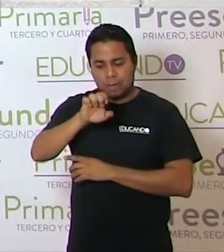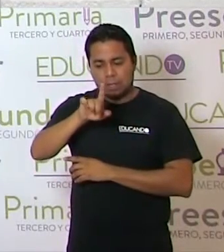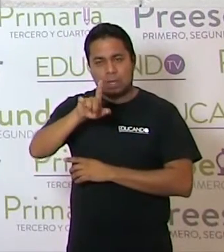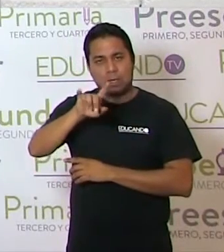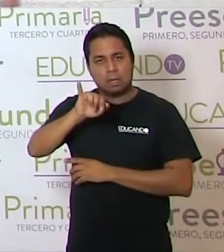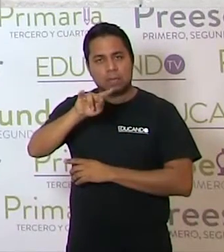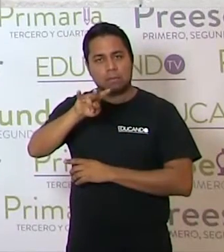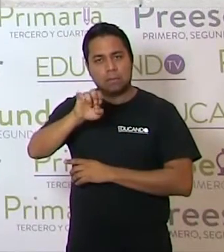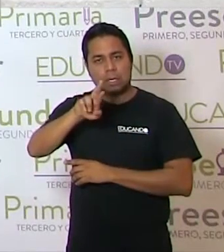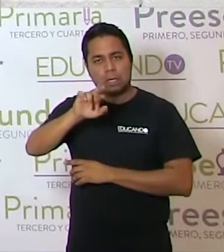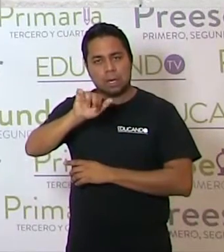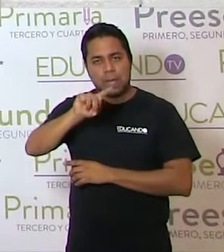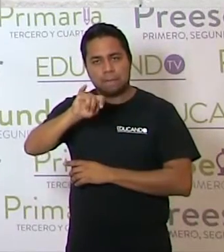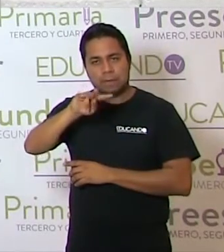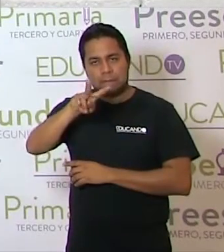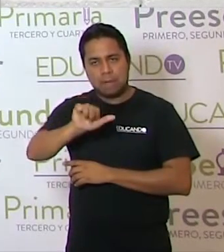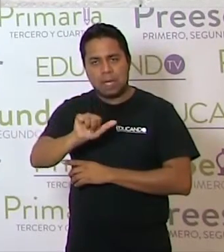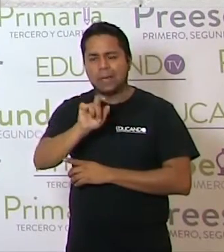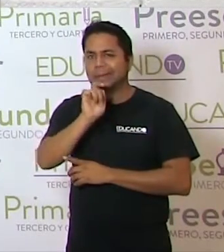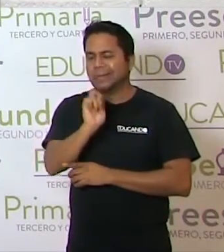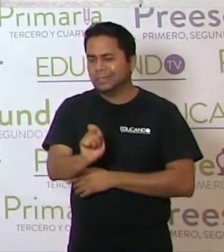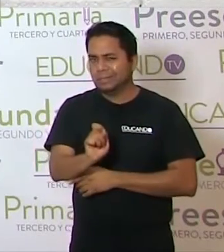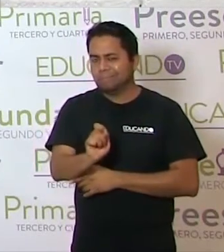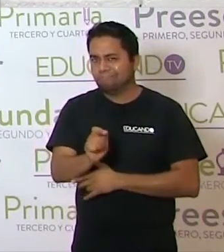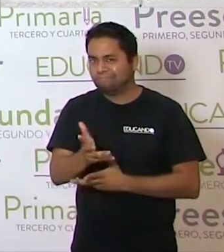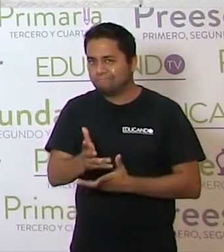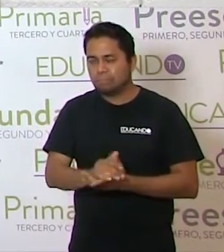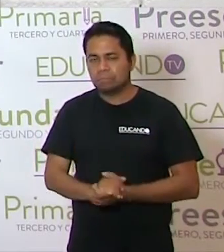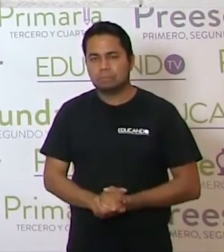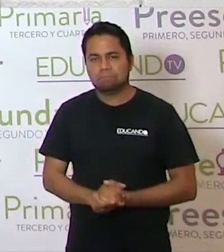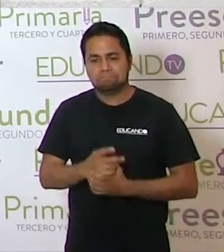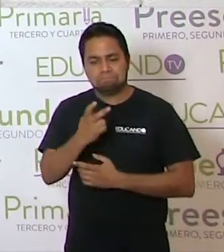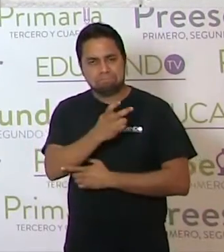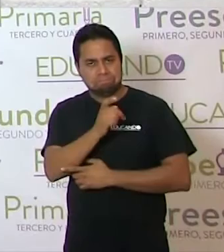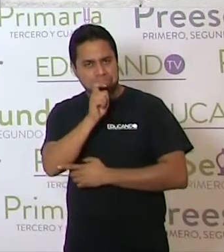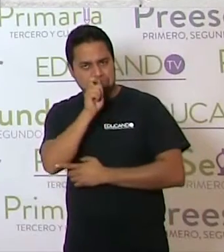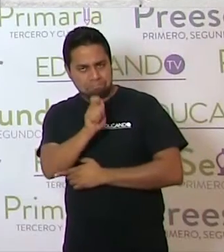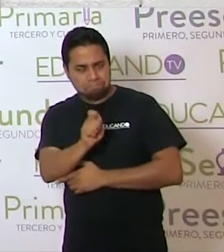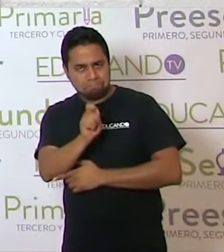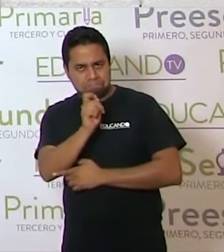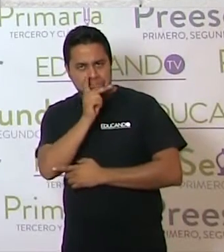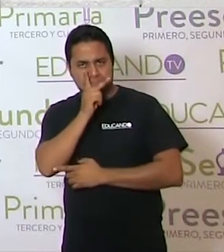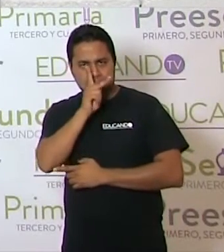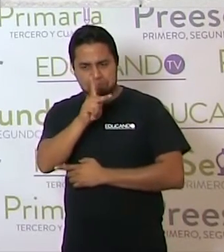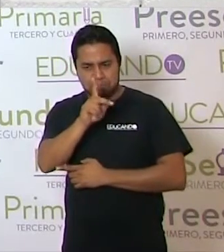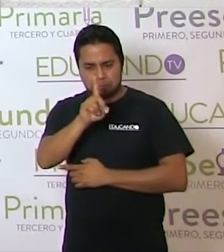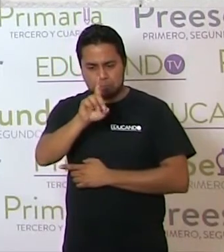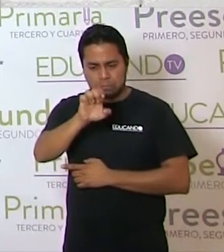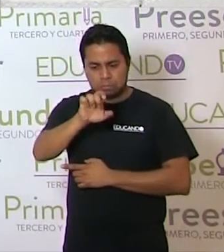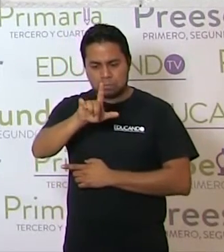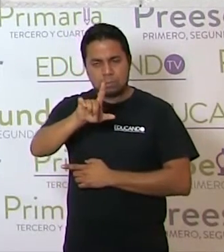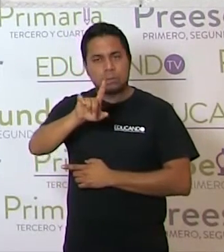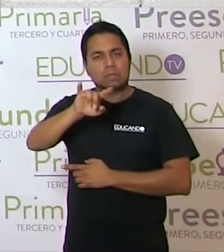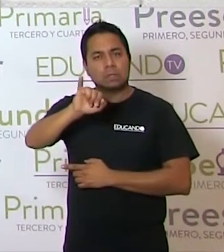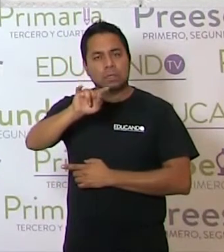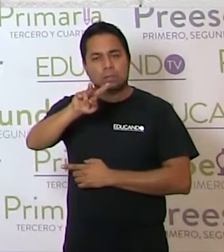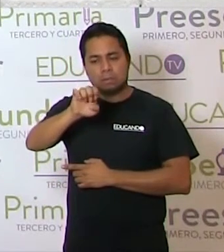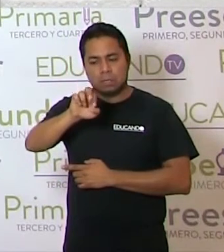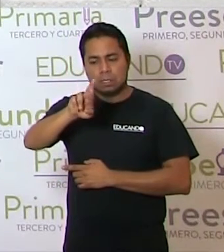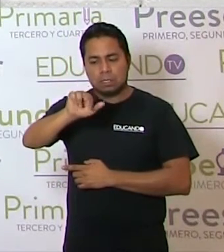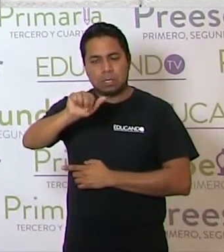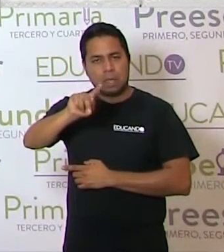pero qué significa esto bueno esto significa que en los paneles de discusión la